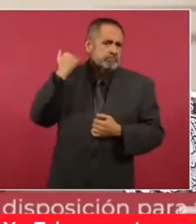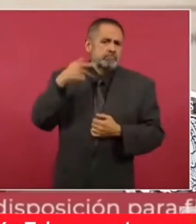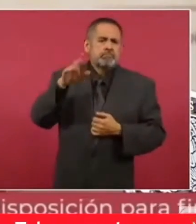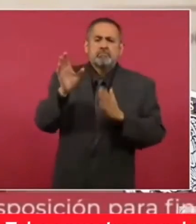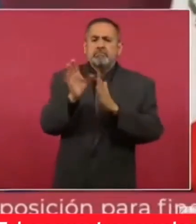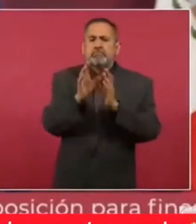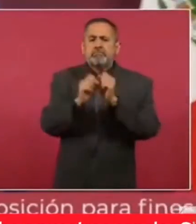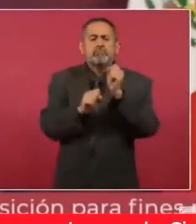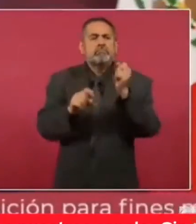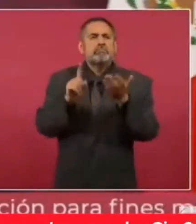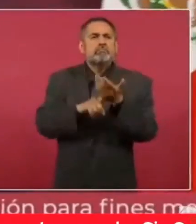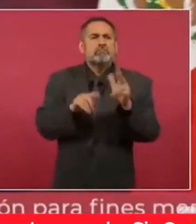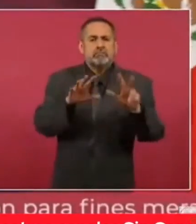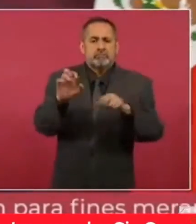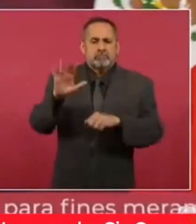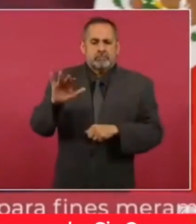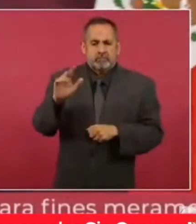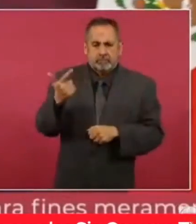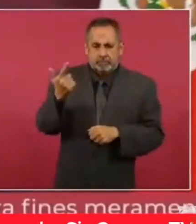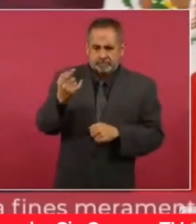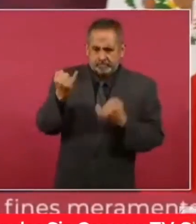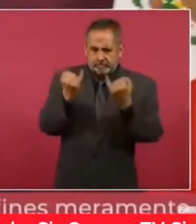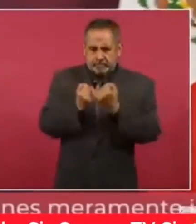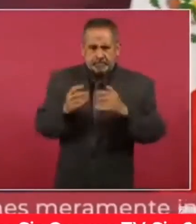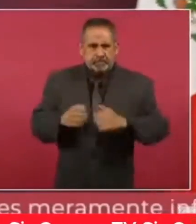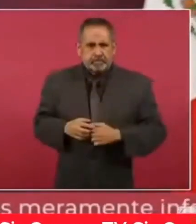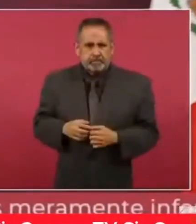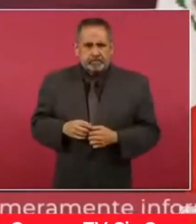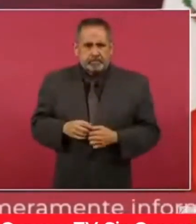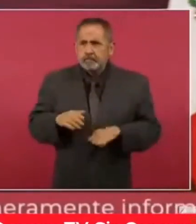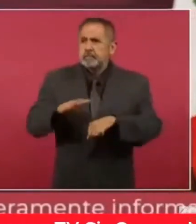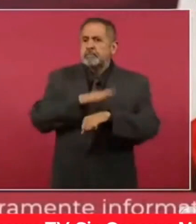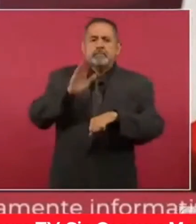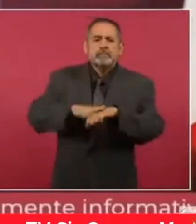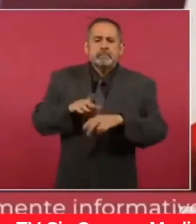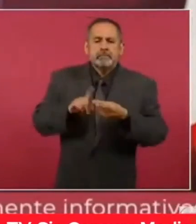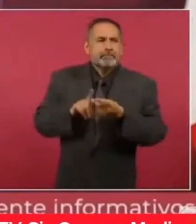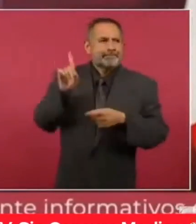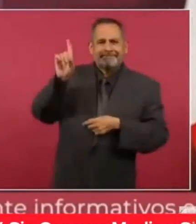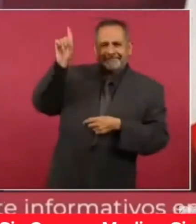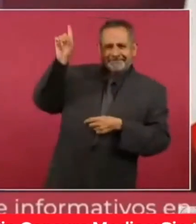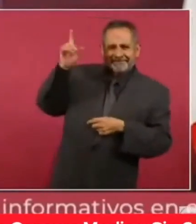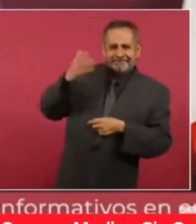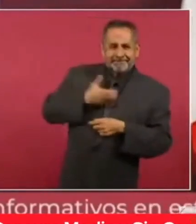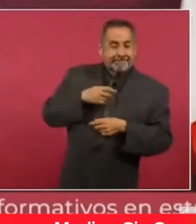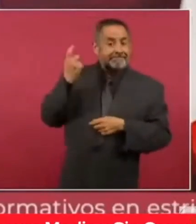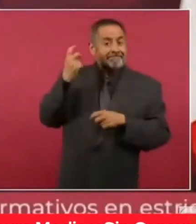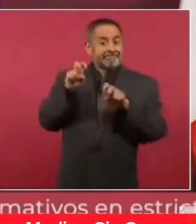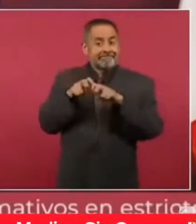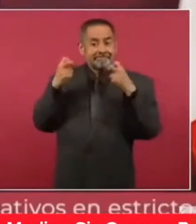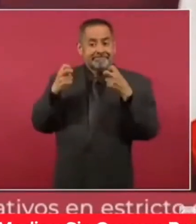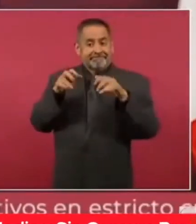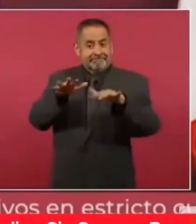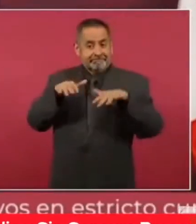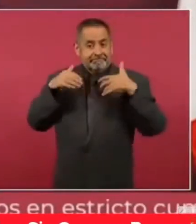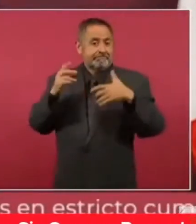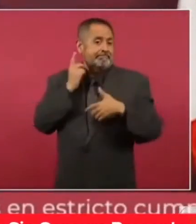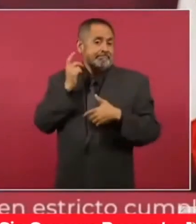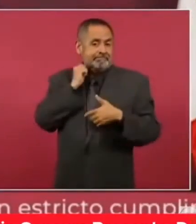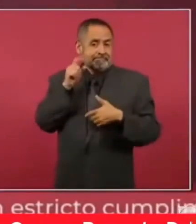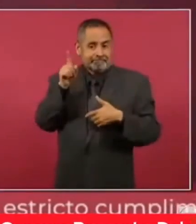de 1857 Por cierto se aprobó aquí Aquí estaba el recinto